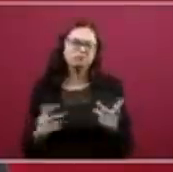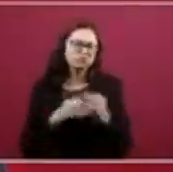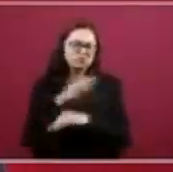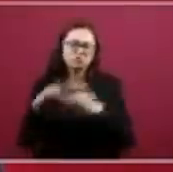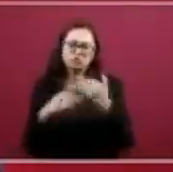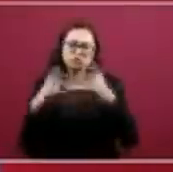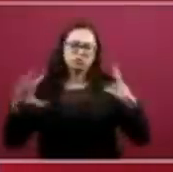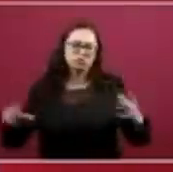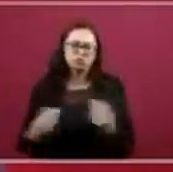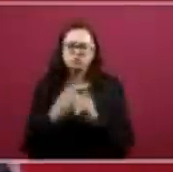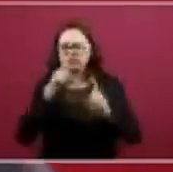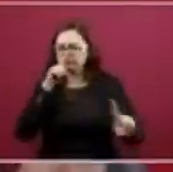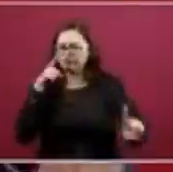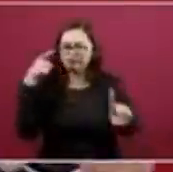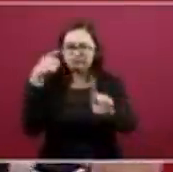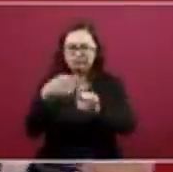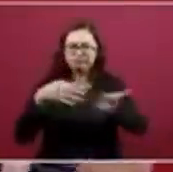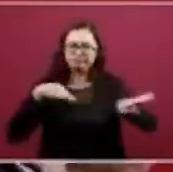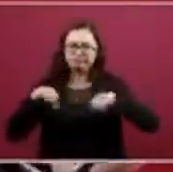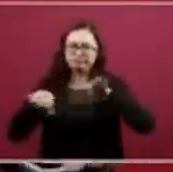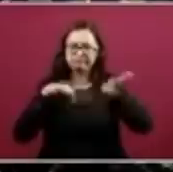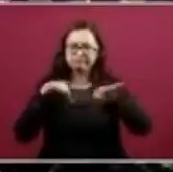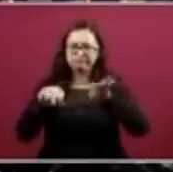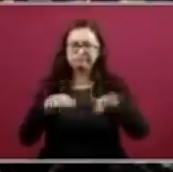con ese propósito.